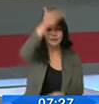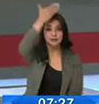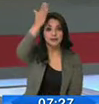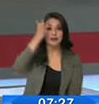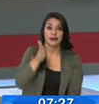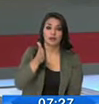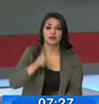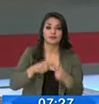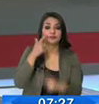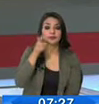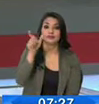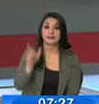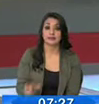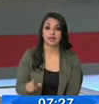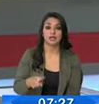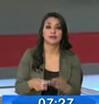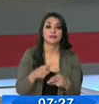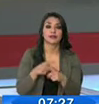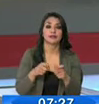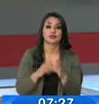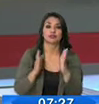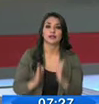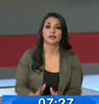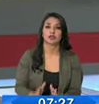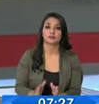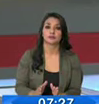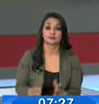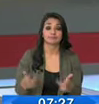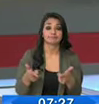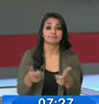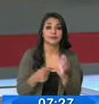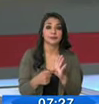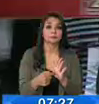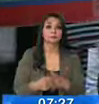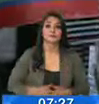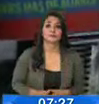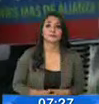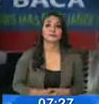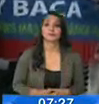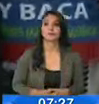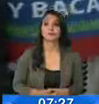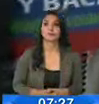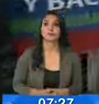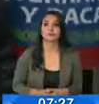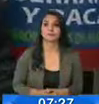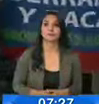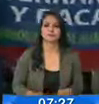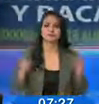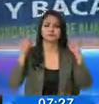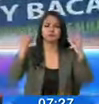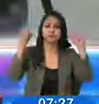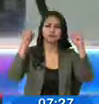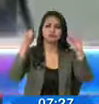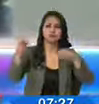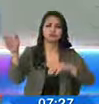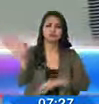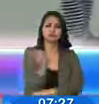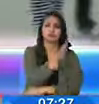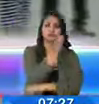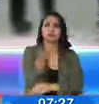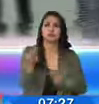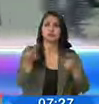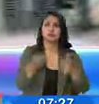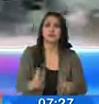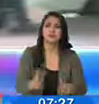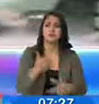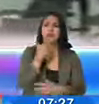al fiscal Carlos Vaca y al excontralor Carlos Foti. Veamos. Con consignas, banderas y hasta personificaciones, fue